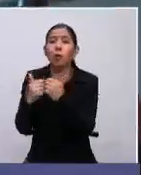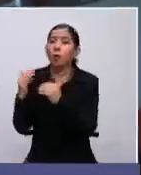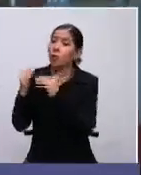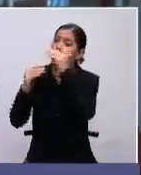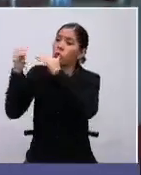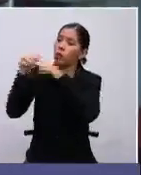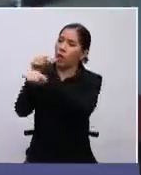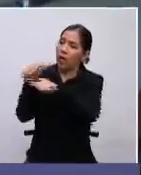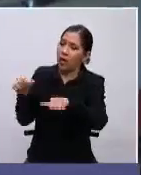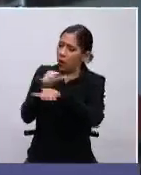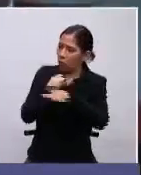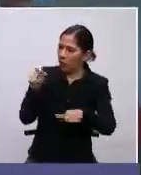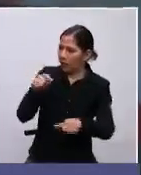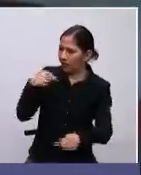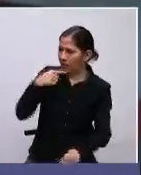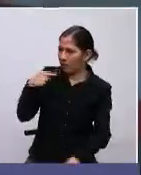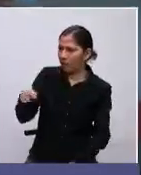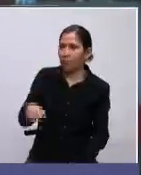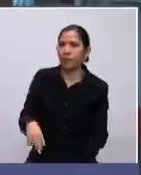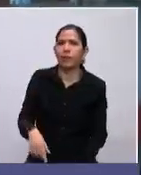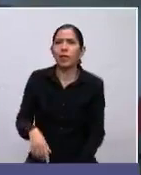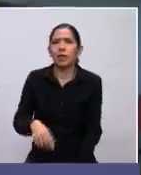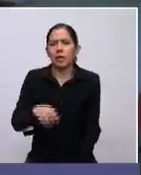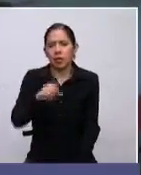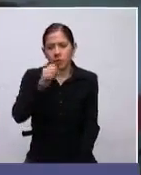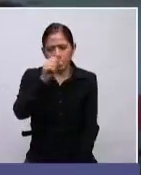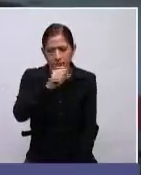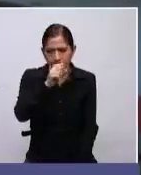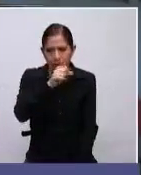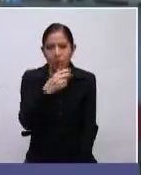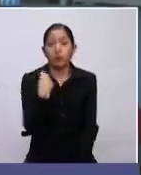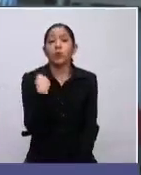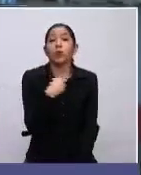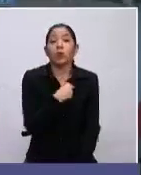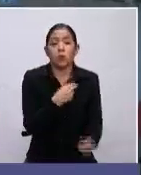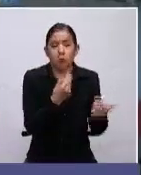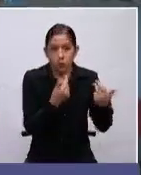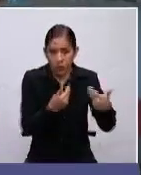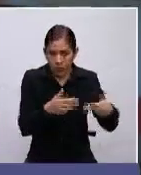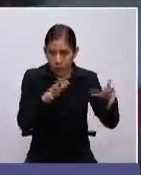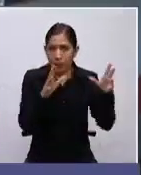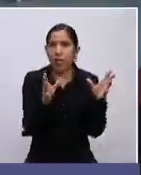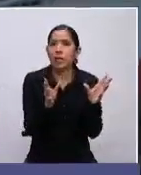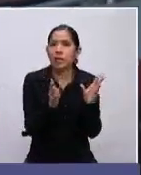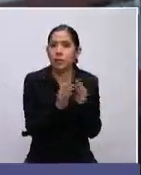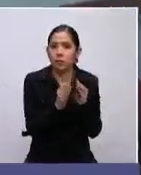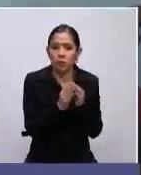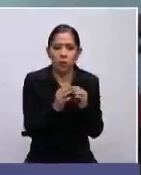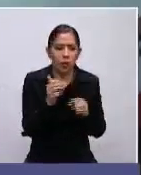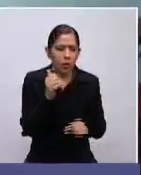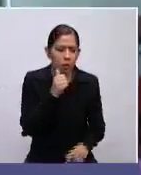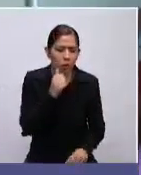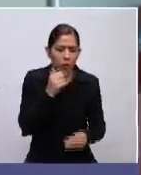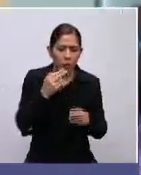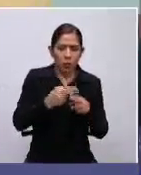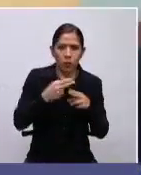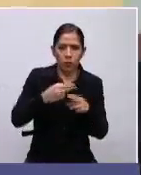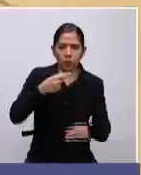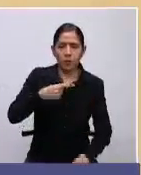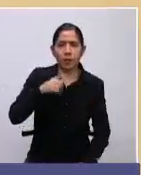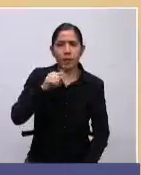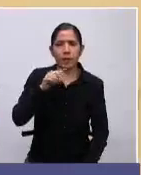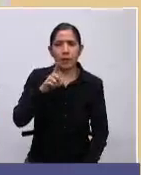aulas que se requieren en esta unidad educativa? Evidentemente hemos tenido una reunión con la señora Gladys, que es la